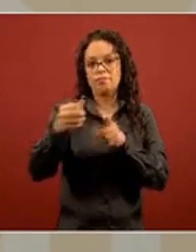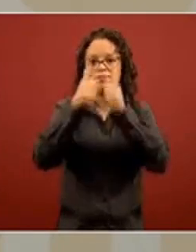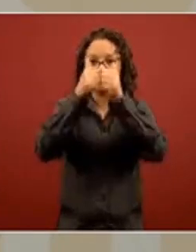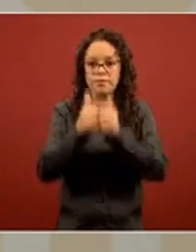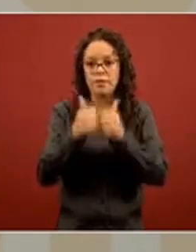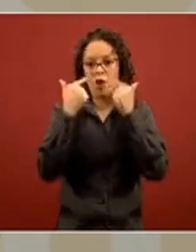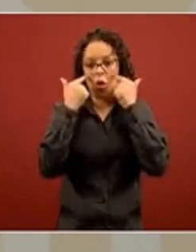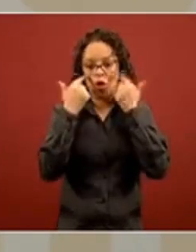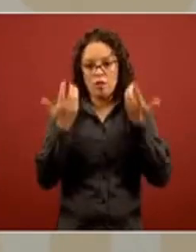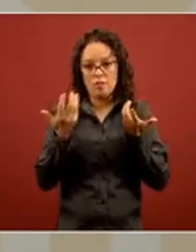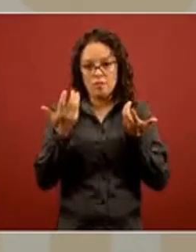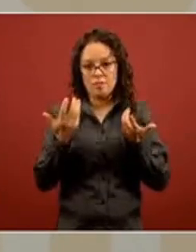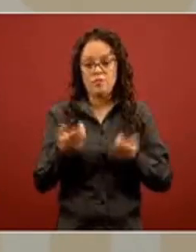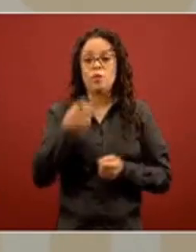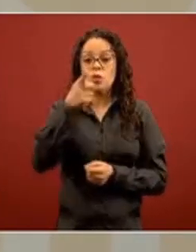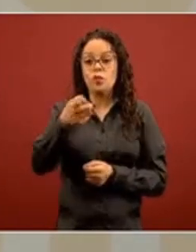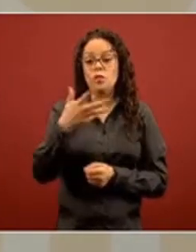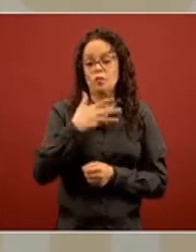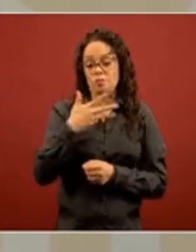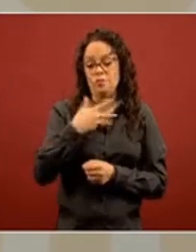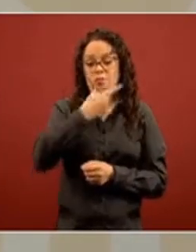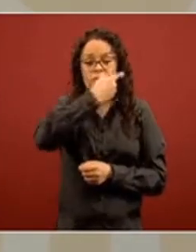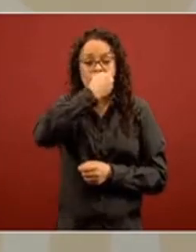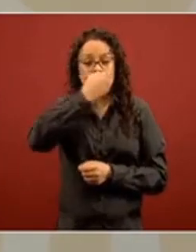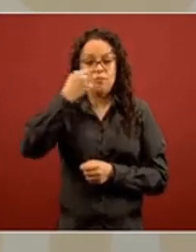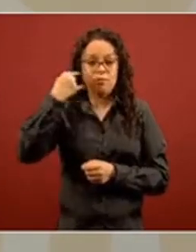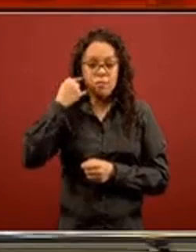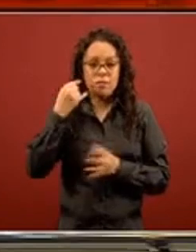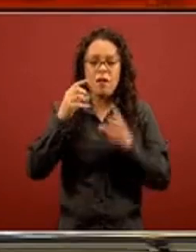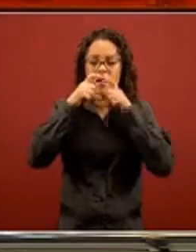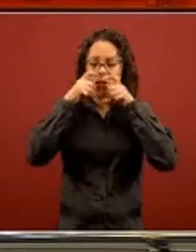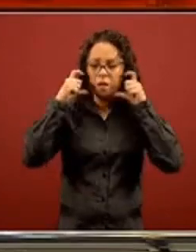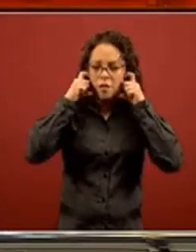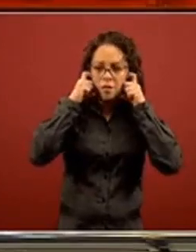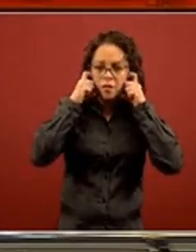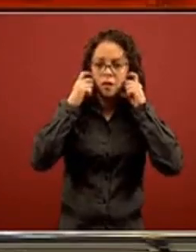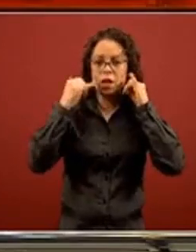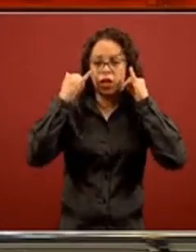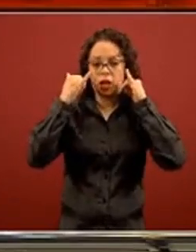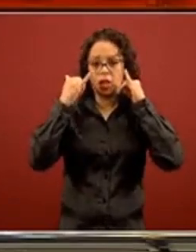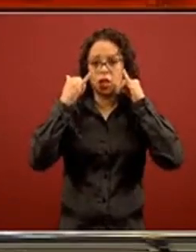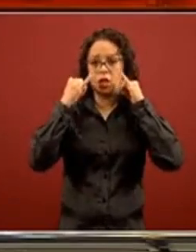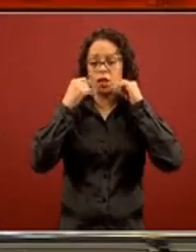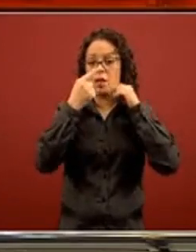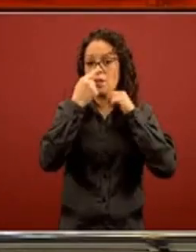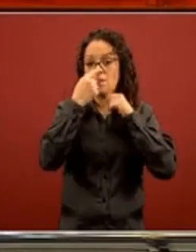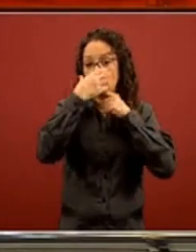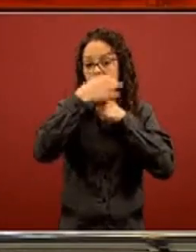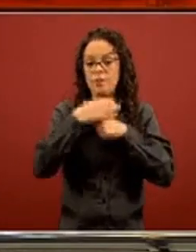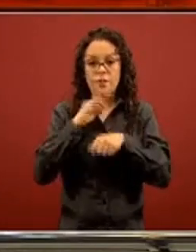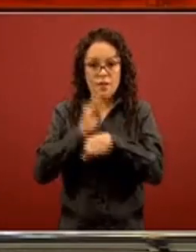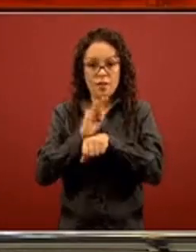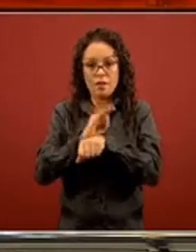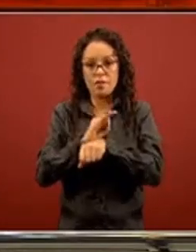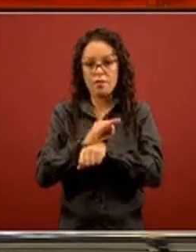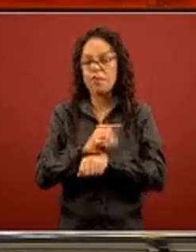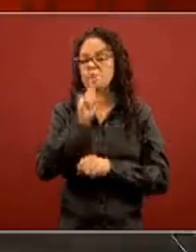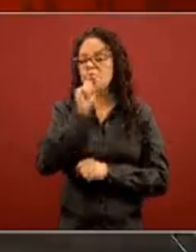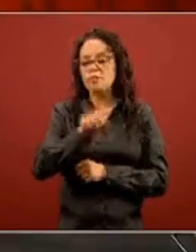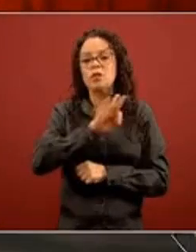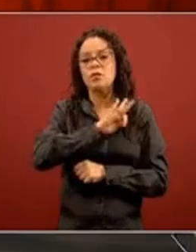cubierto nariz y boca, si tiene descubiertos los ojos, también se puede transmitir por ahí. Y la otra razón